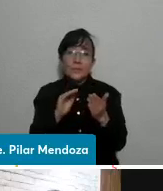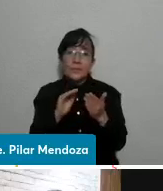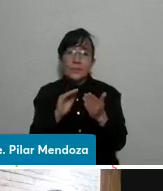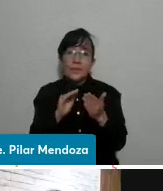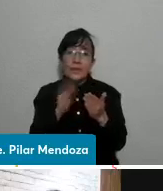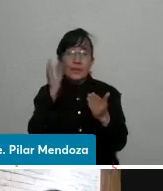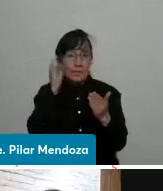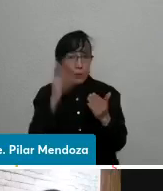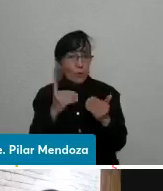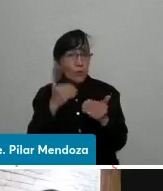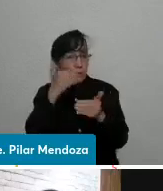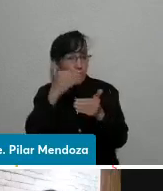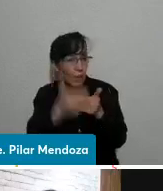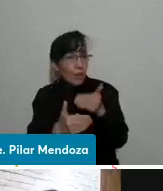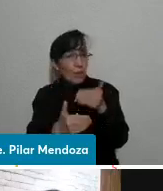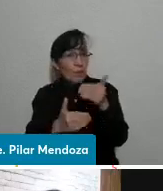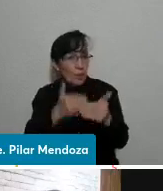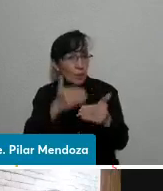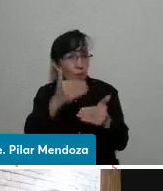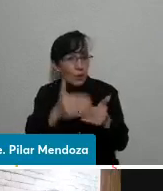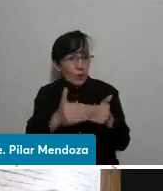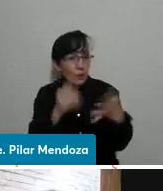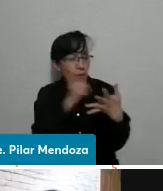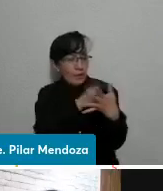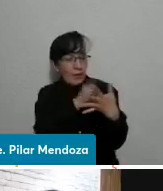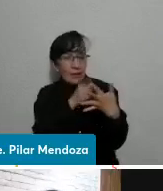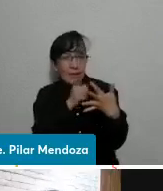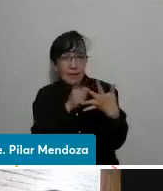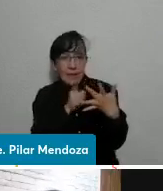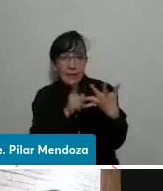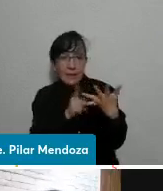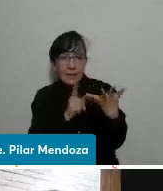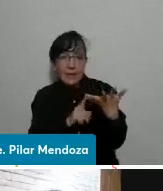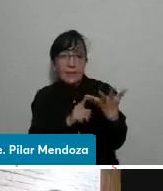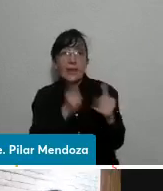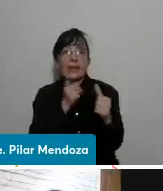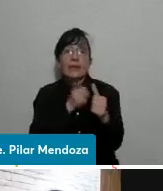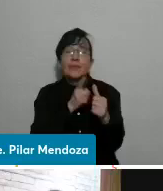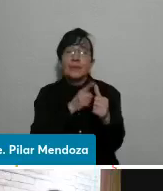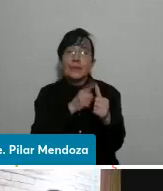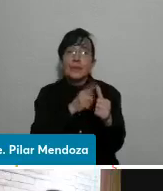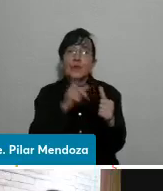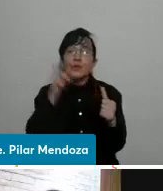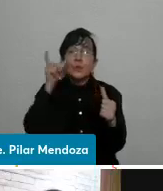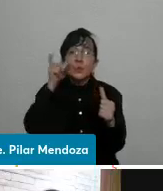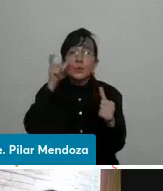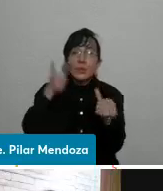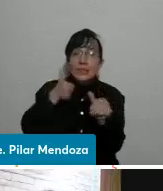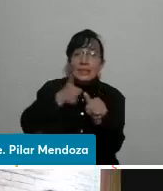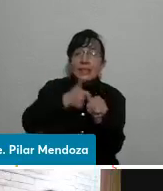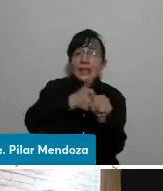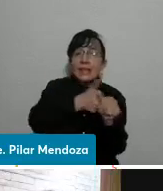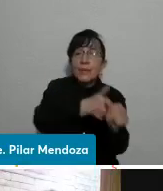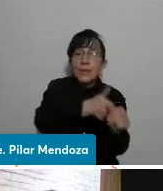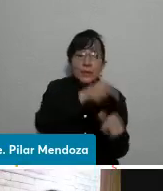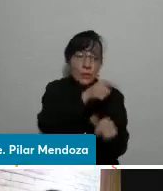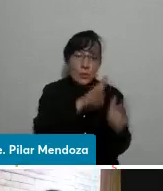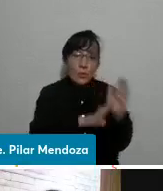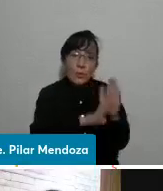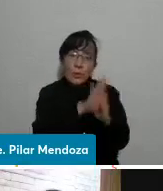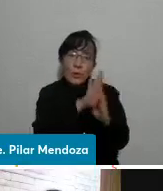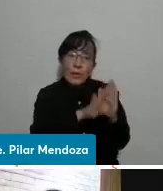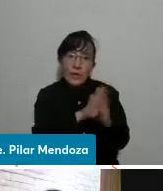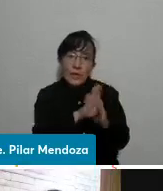las pautas dadas en los siguientes pasos. Uno que es el seguimiento individualizado del progreso, donde mediante las